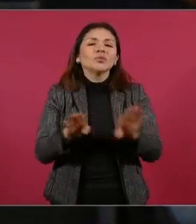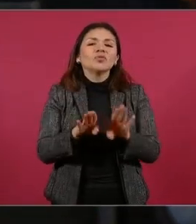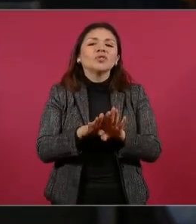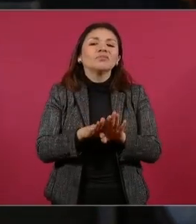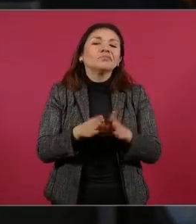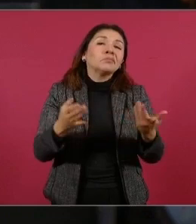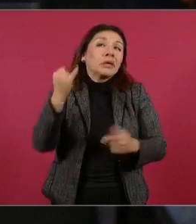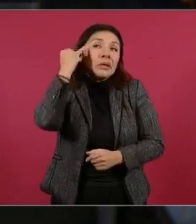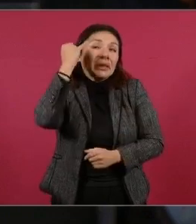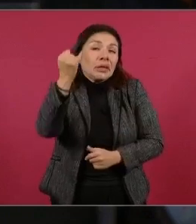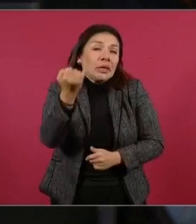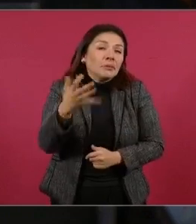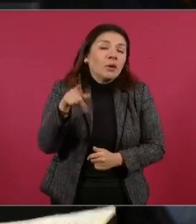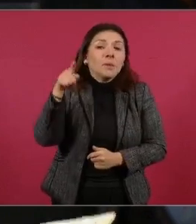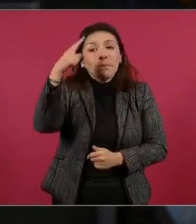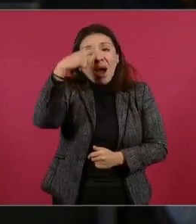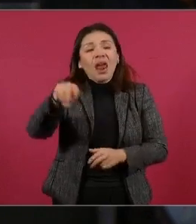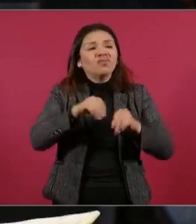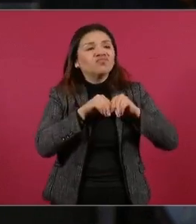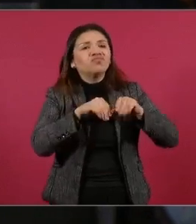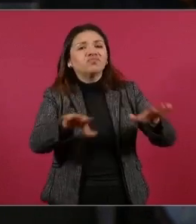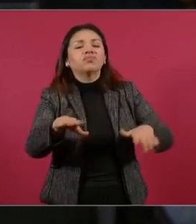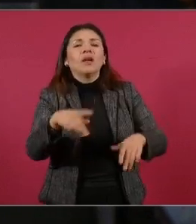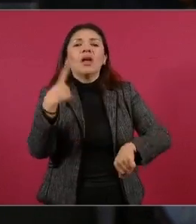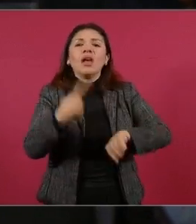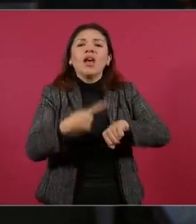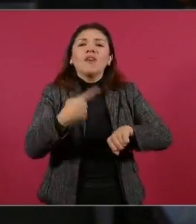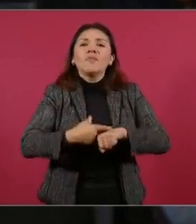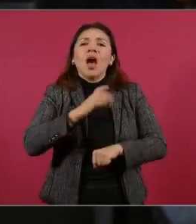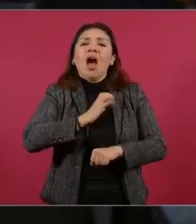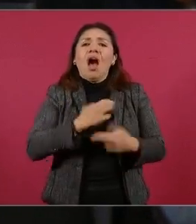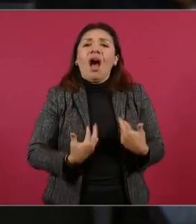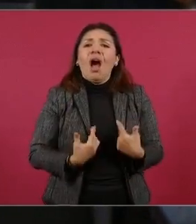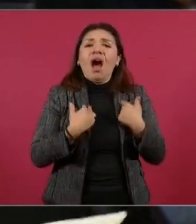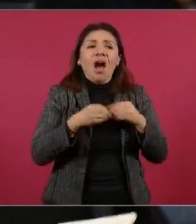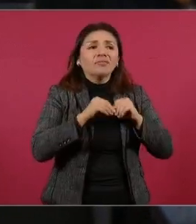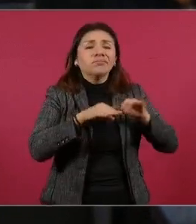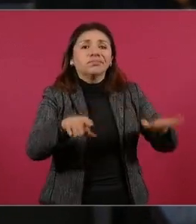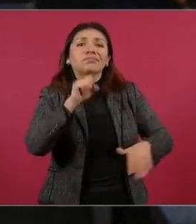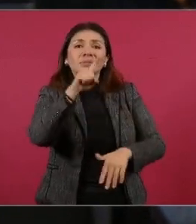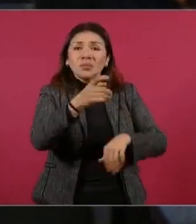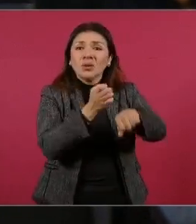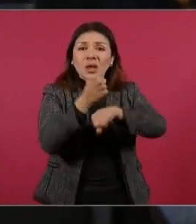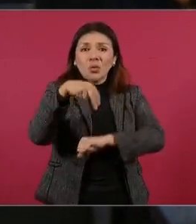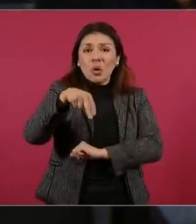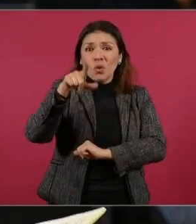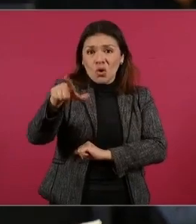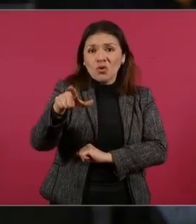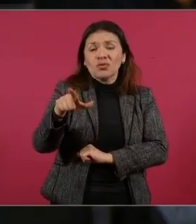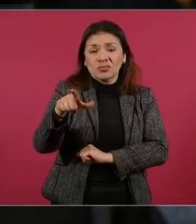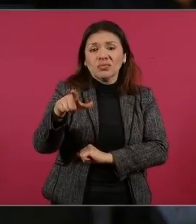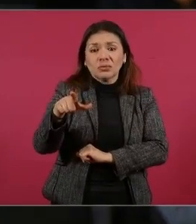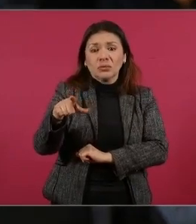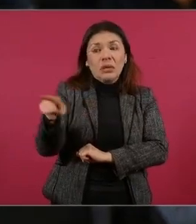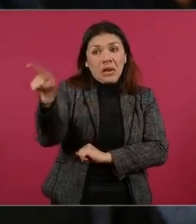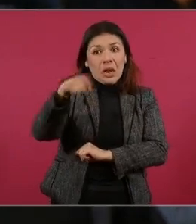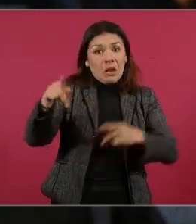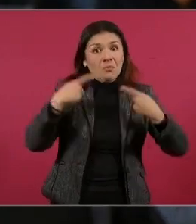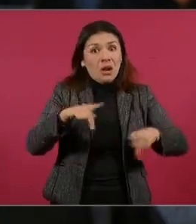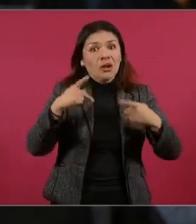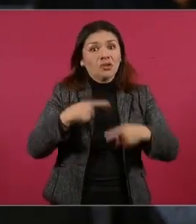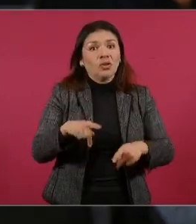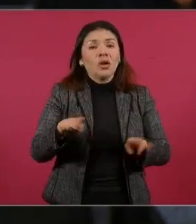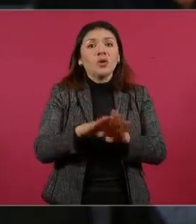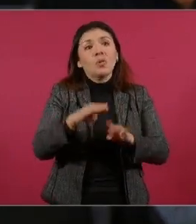manera hipotética del cáncer que tienen Precisamente en Nuevo León y en esta ciudad ellos echan la